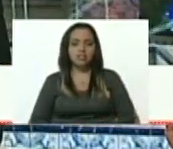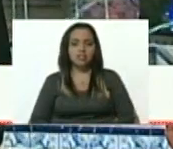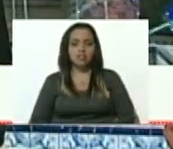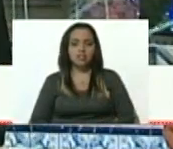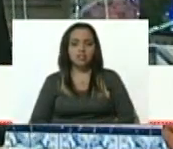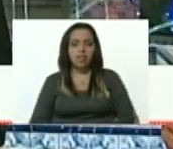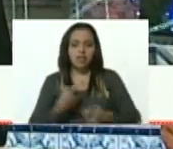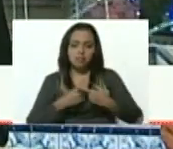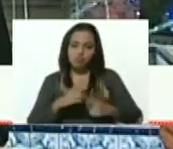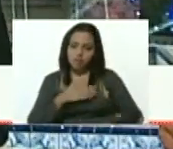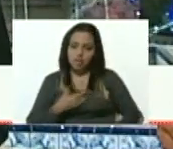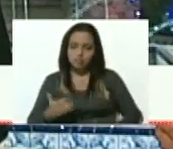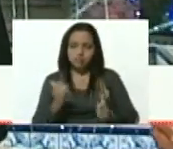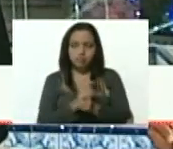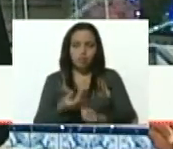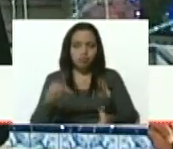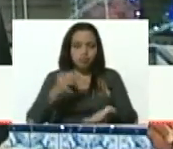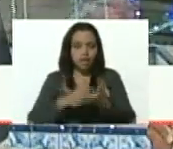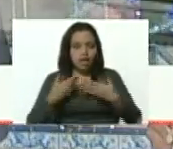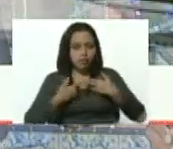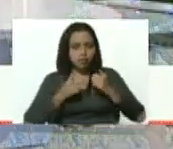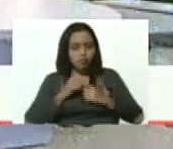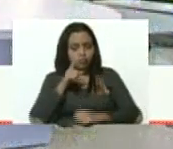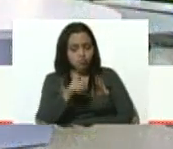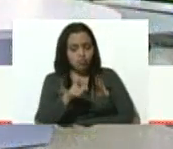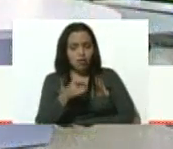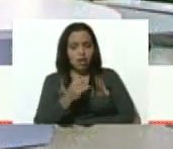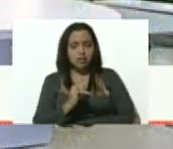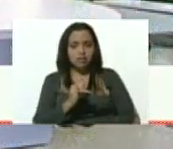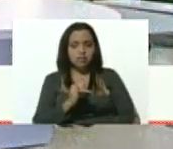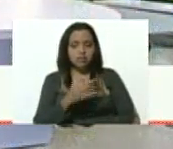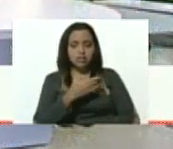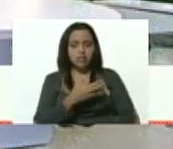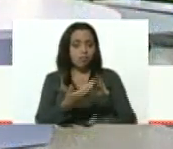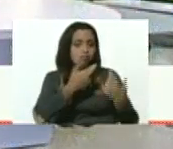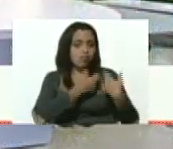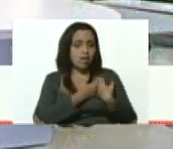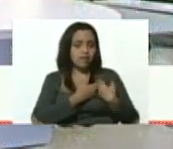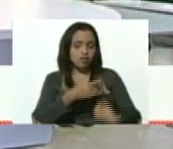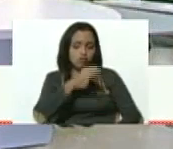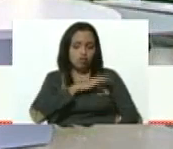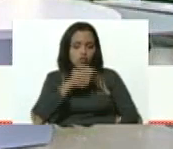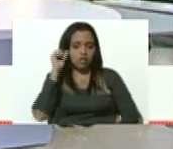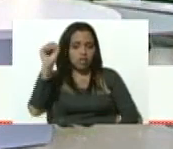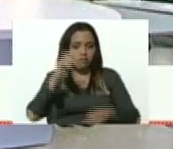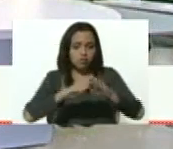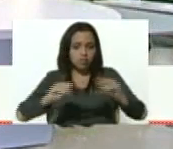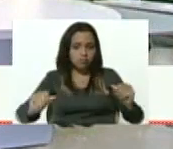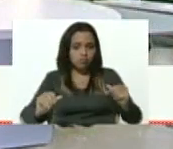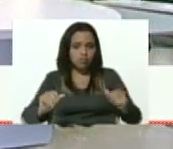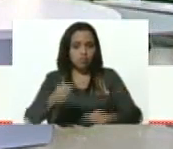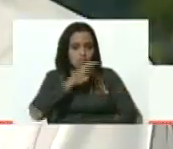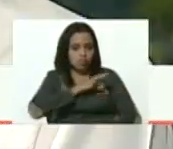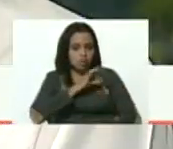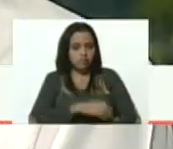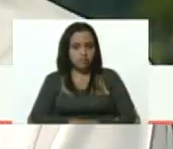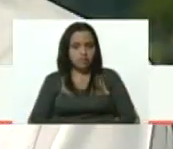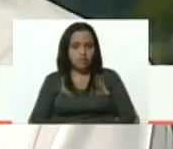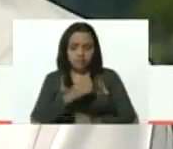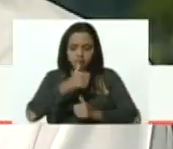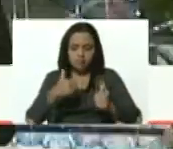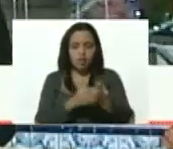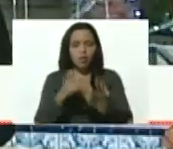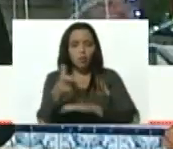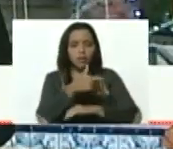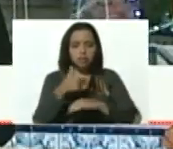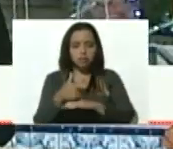quiero retomar eso, Aristóbulo. Tú eres el jefe del socialismo territorial y social, vicepresidente de